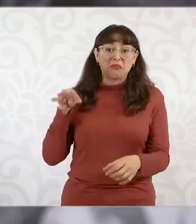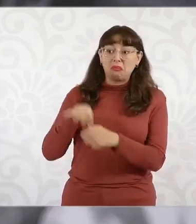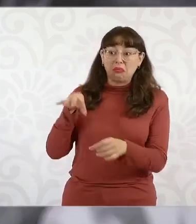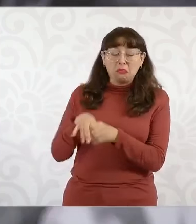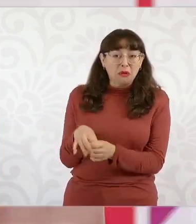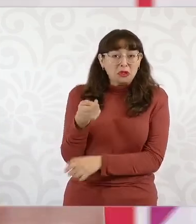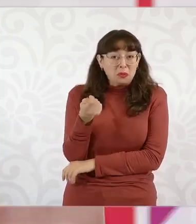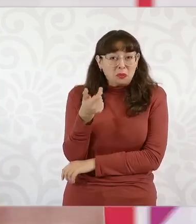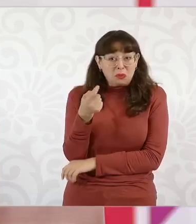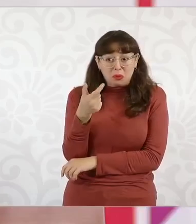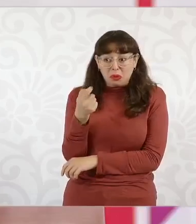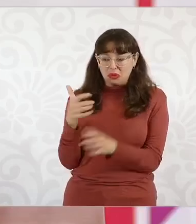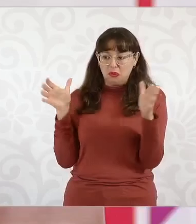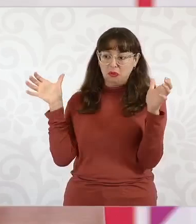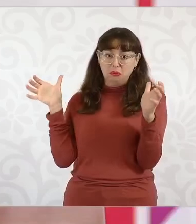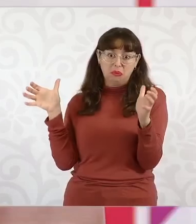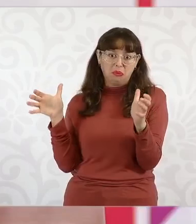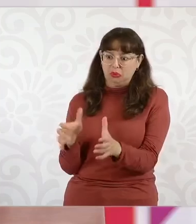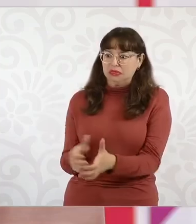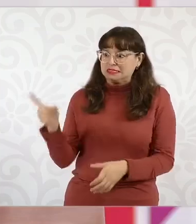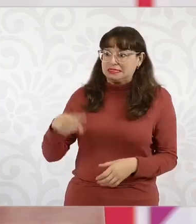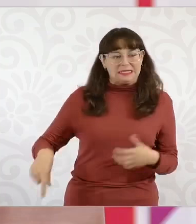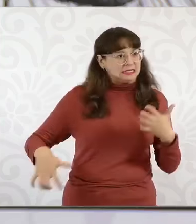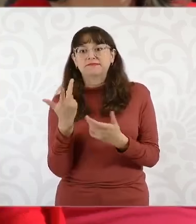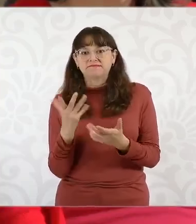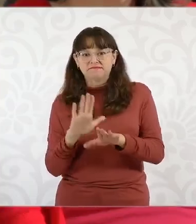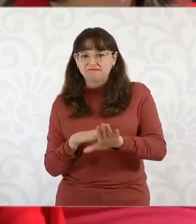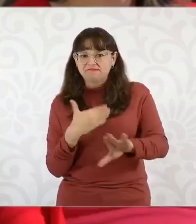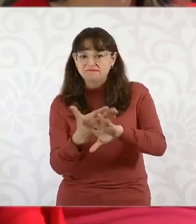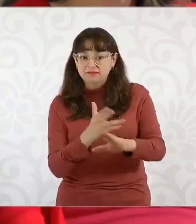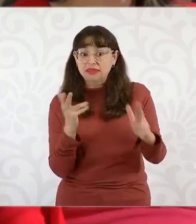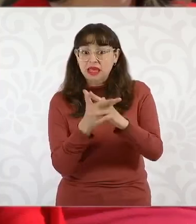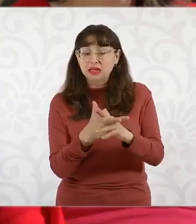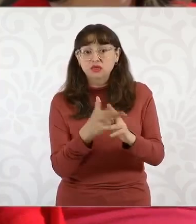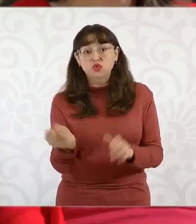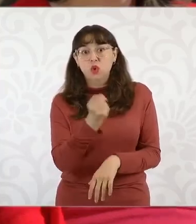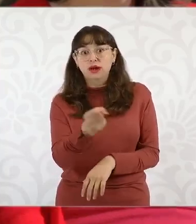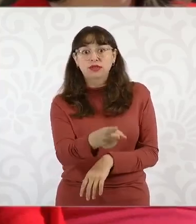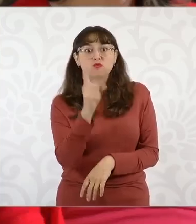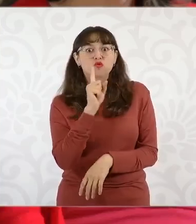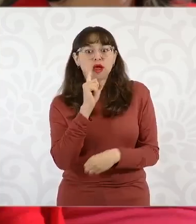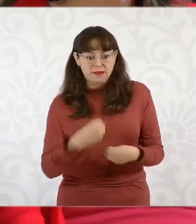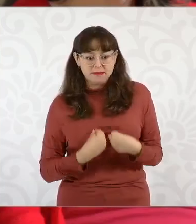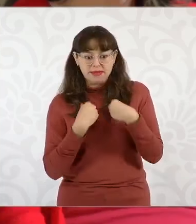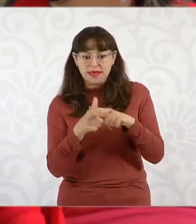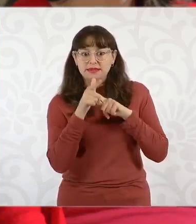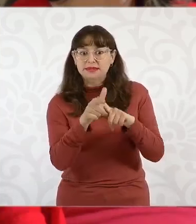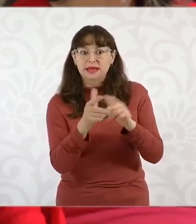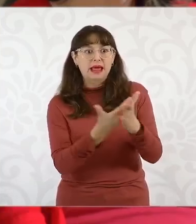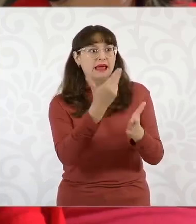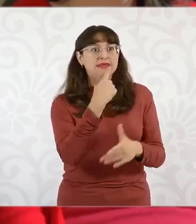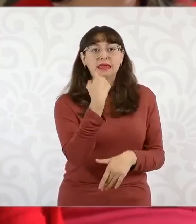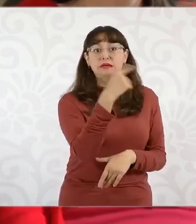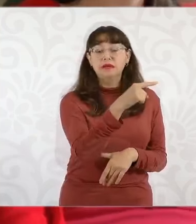Entonces, pues es una frustración personal que se manifiesta en golpes. La derecha diario, presidenta, en México, usted sabe, se ha dedicado a